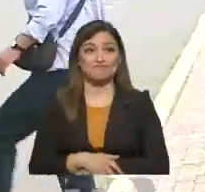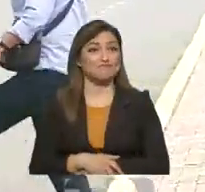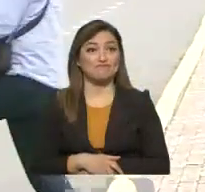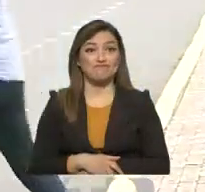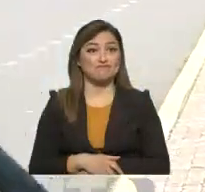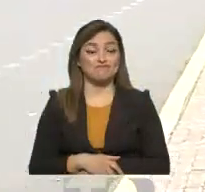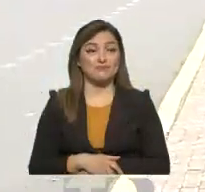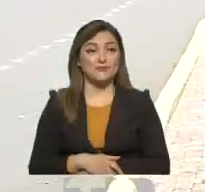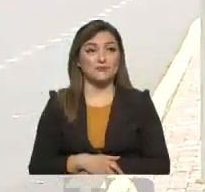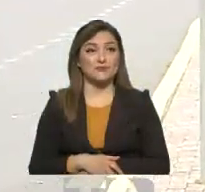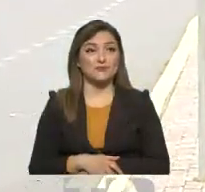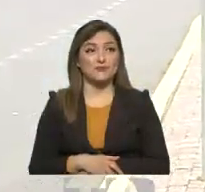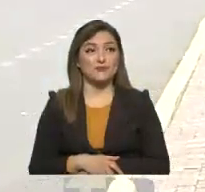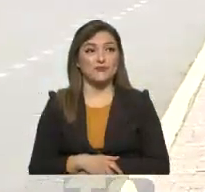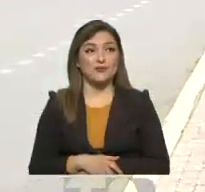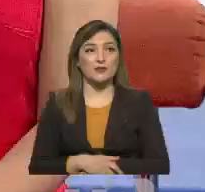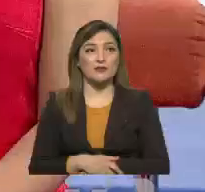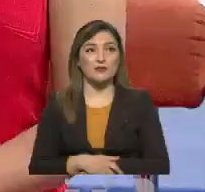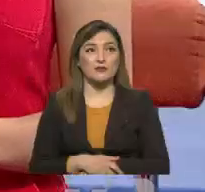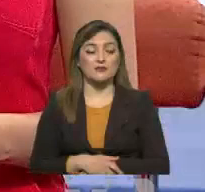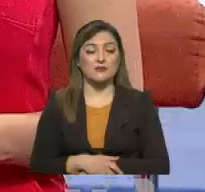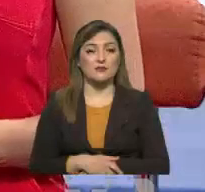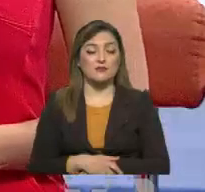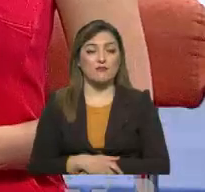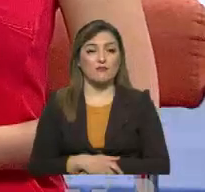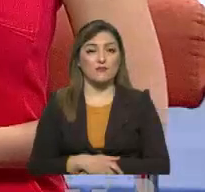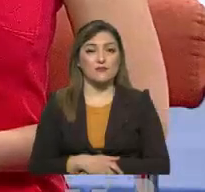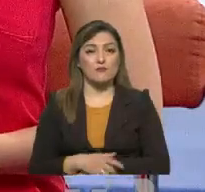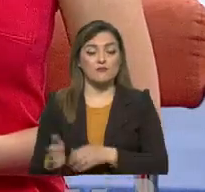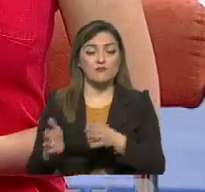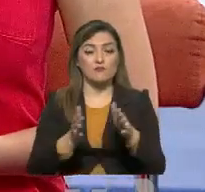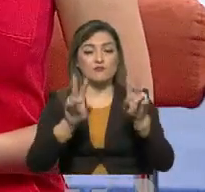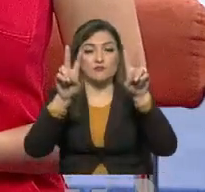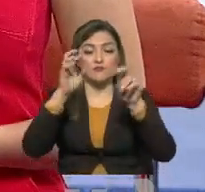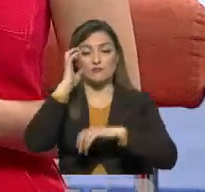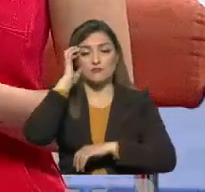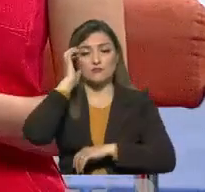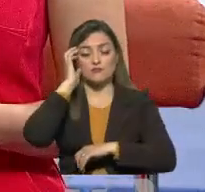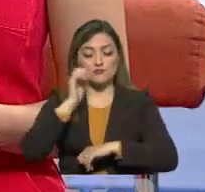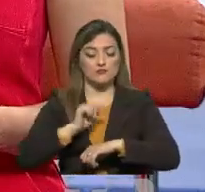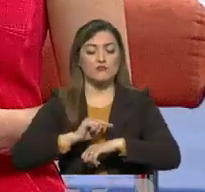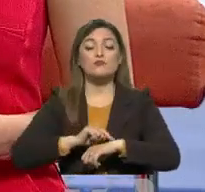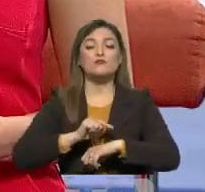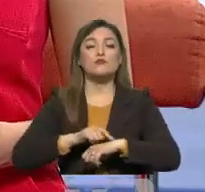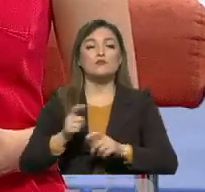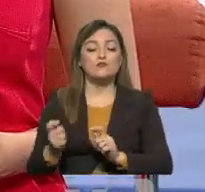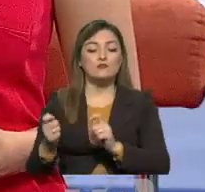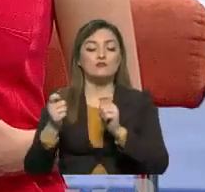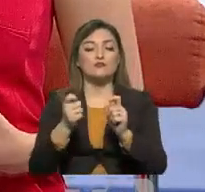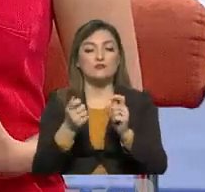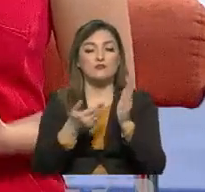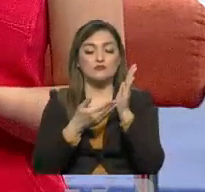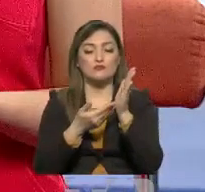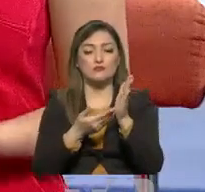incremento. Helen Quiñones, 24 horas. Temas preocupantes como el tiempo de entrega y el modelo de